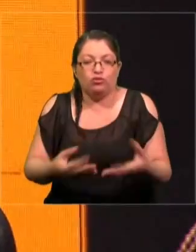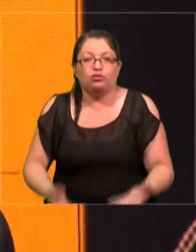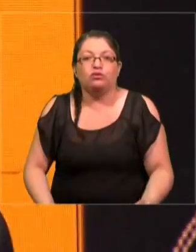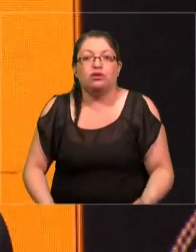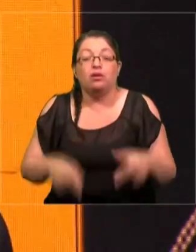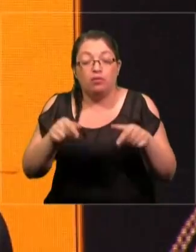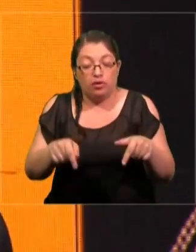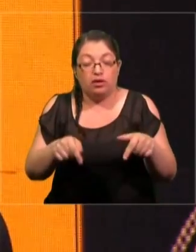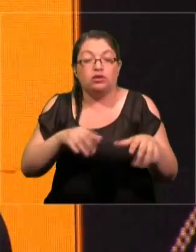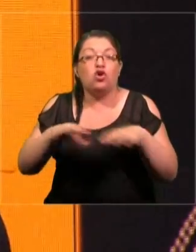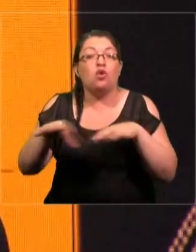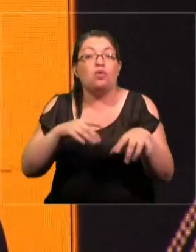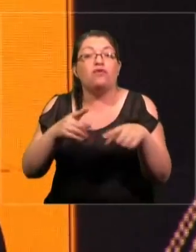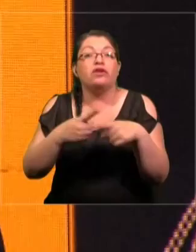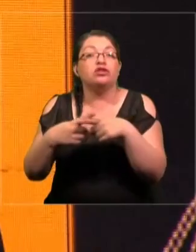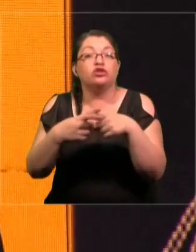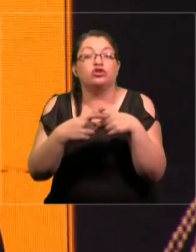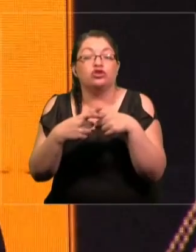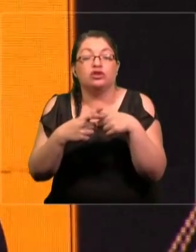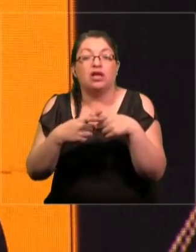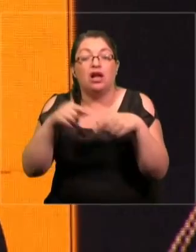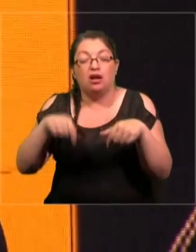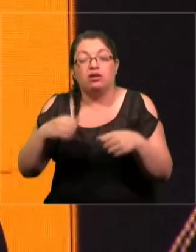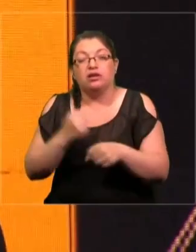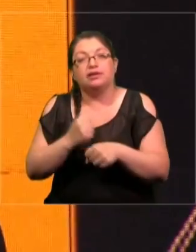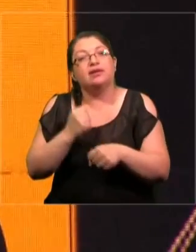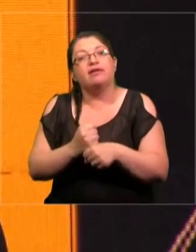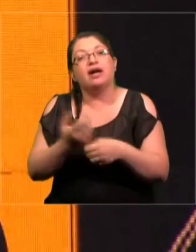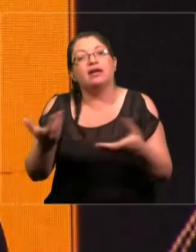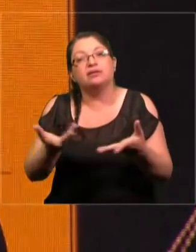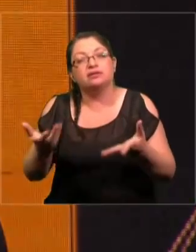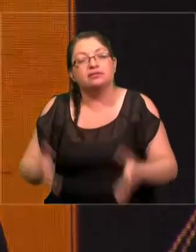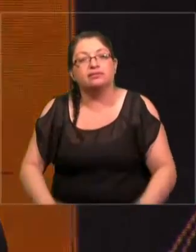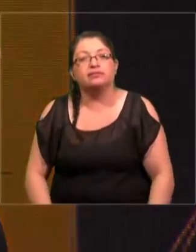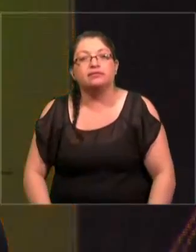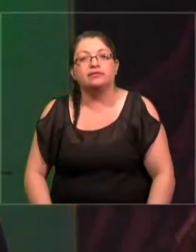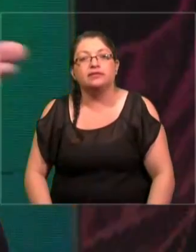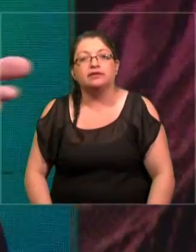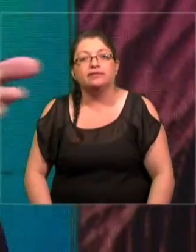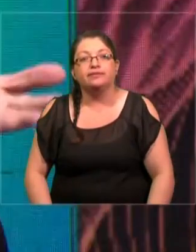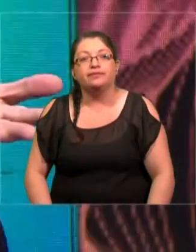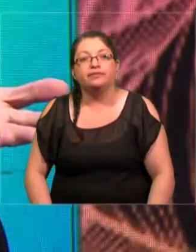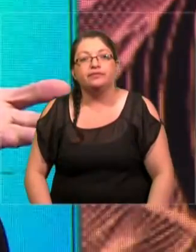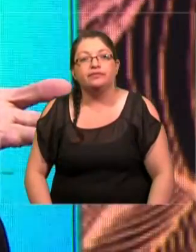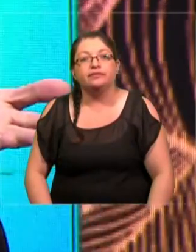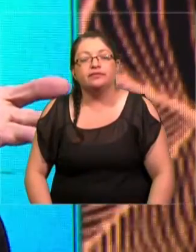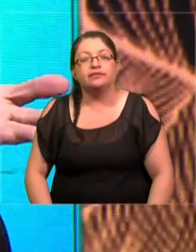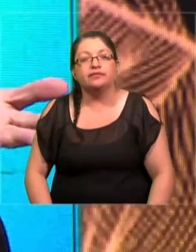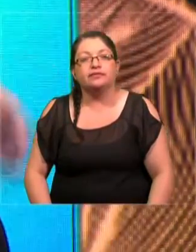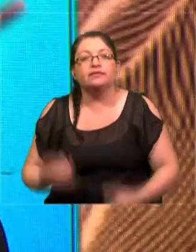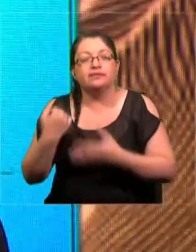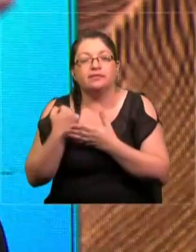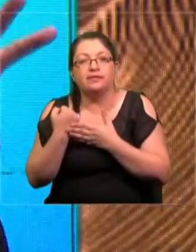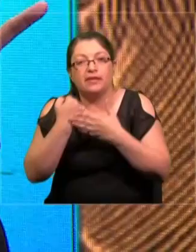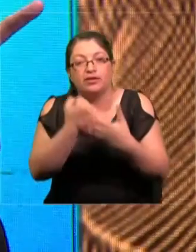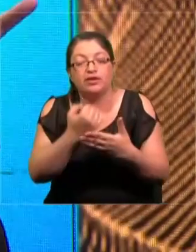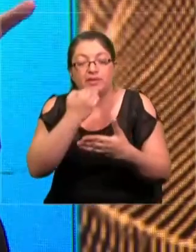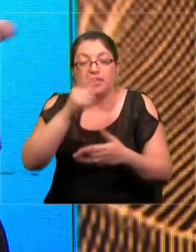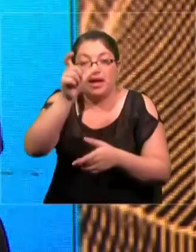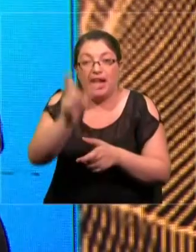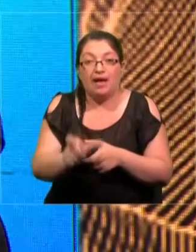social está trabajando precisamente al día de hoy para ayudar de alguna manera al